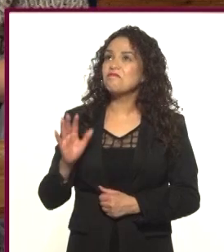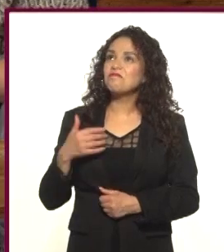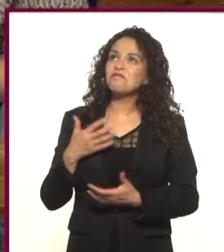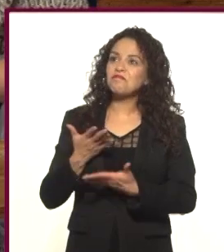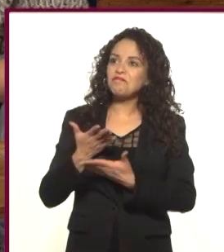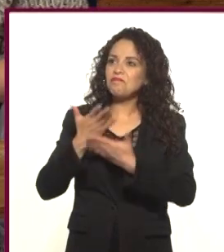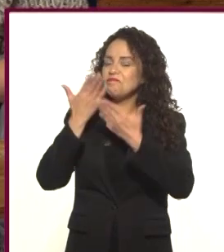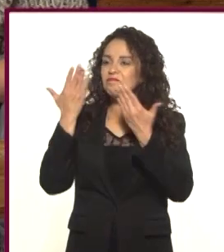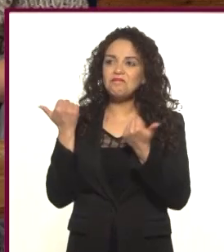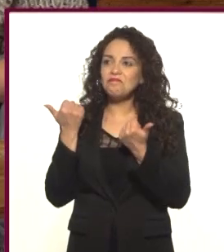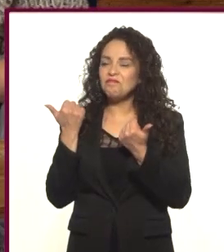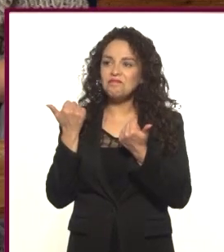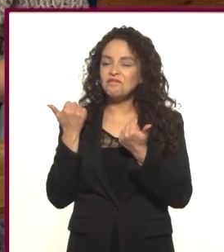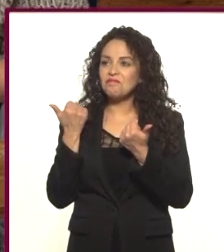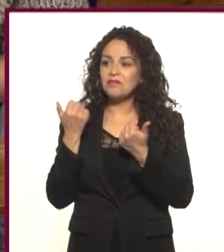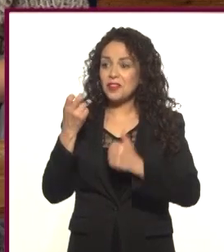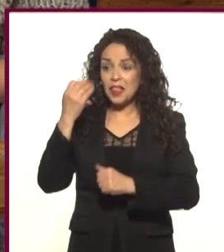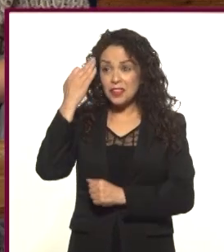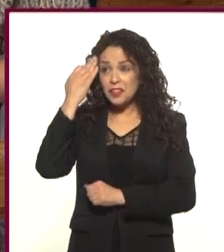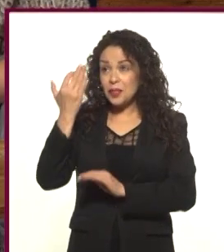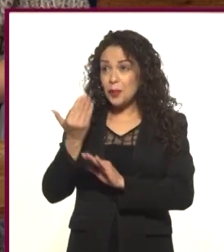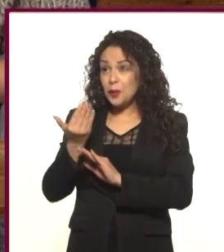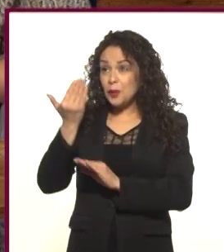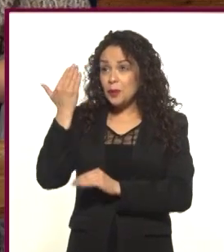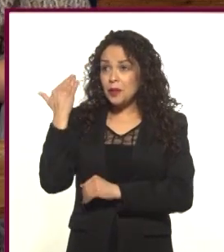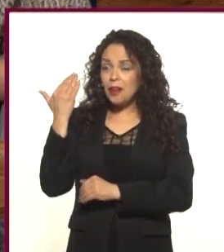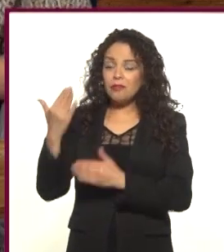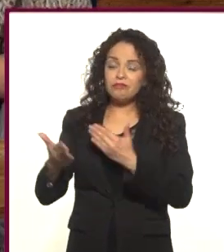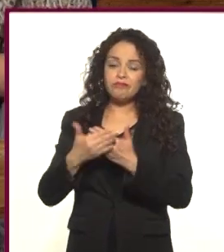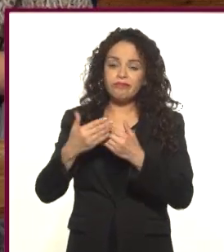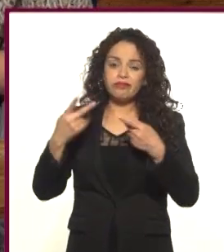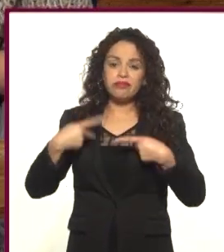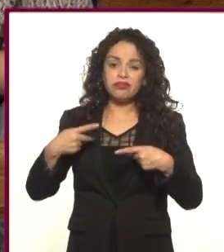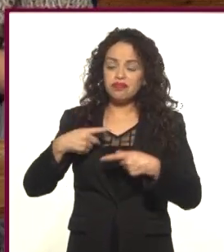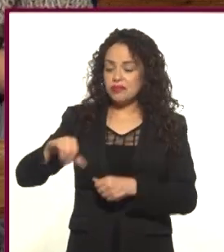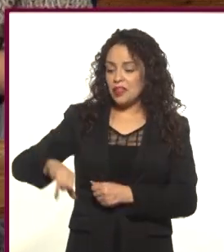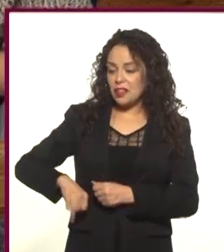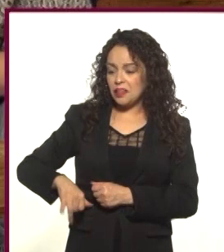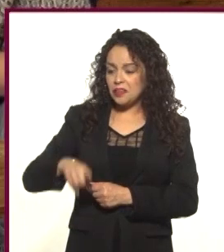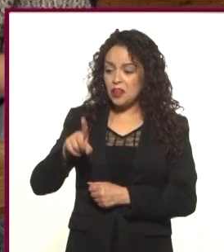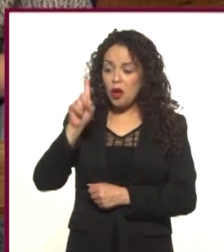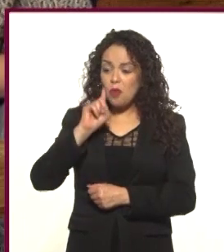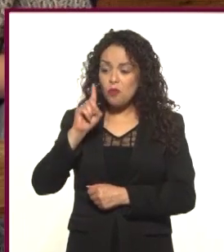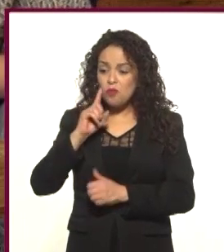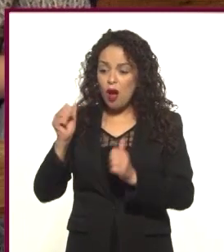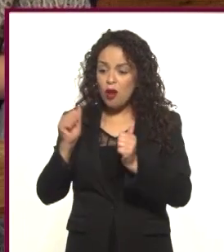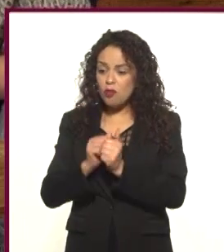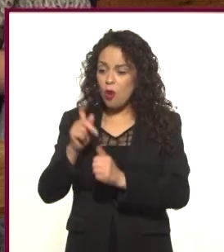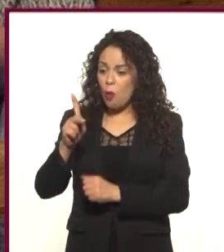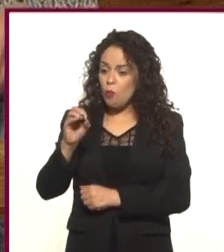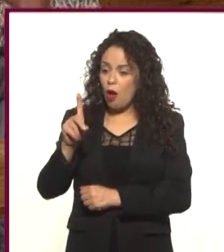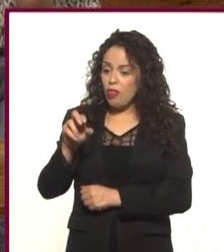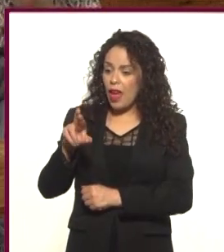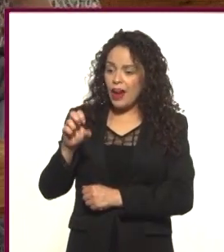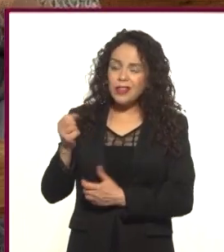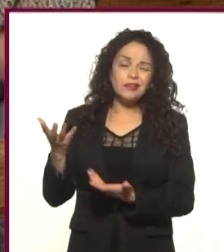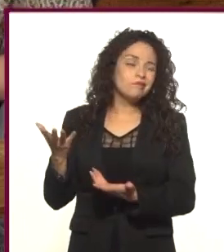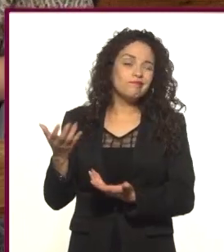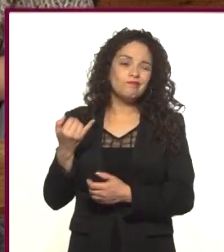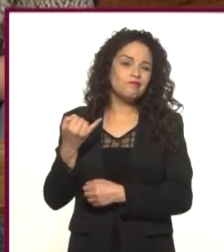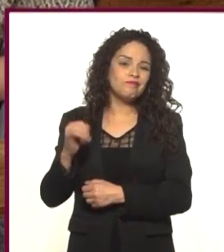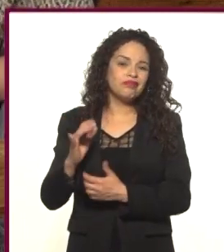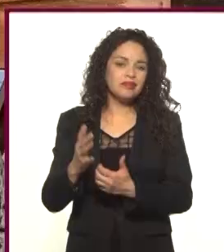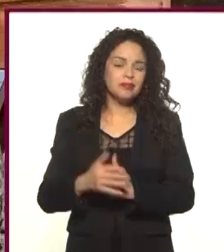no sé, hijito. Para empezar, en ese entonces, poca gente se iba a interesar en una mujer con superpoderes.